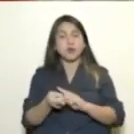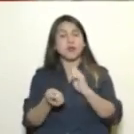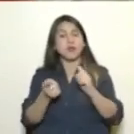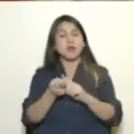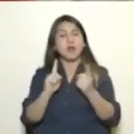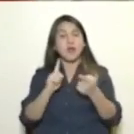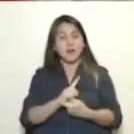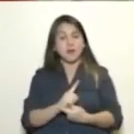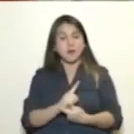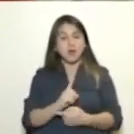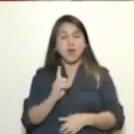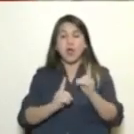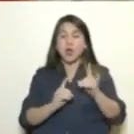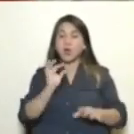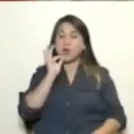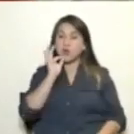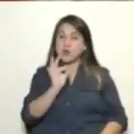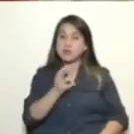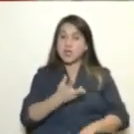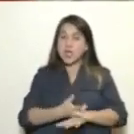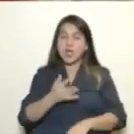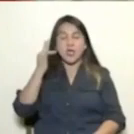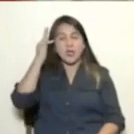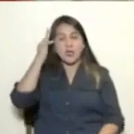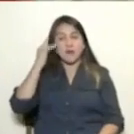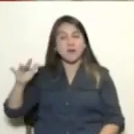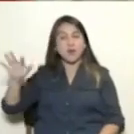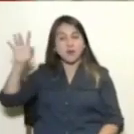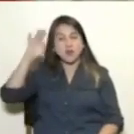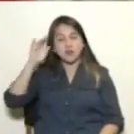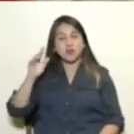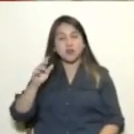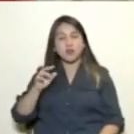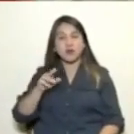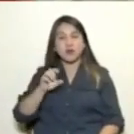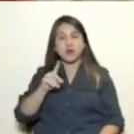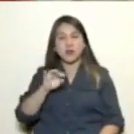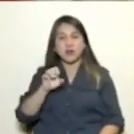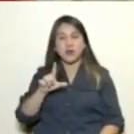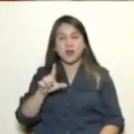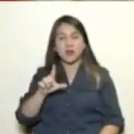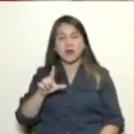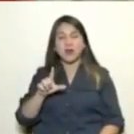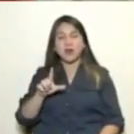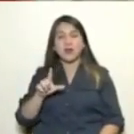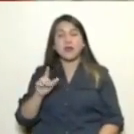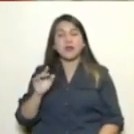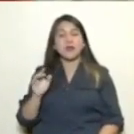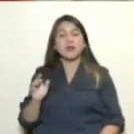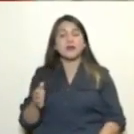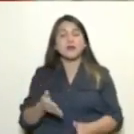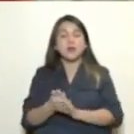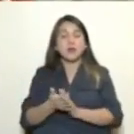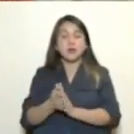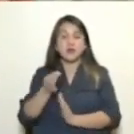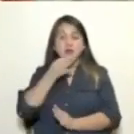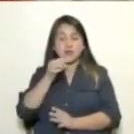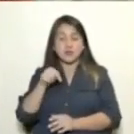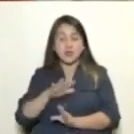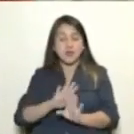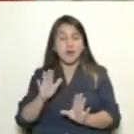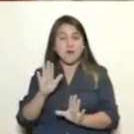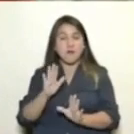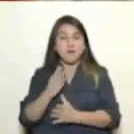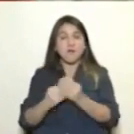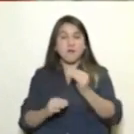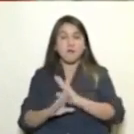vez ante dos crisis. Algunos dicen, hay filósofos bien radicales como Zizek, el eslavo, que dice que este es el fin del